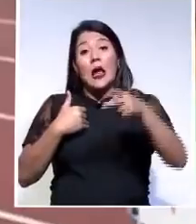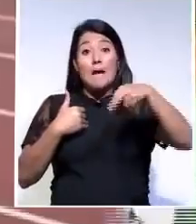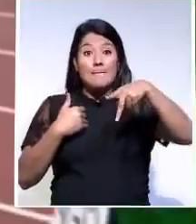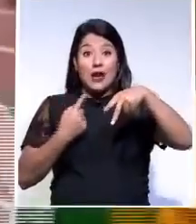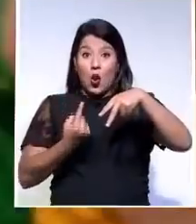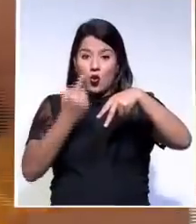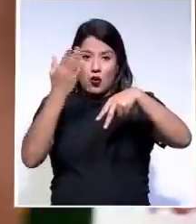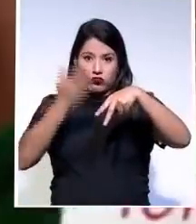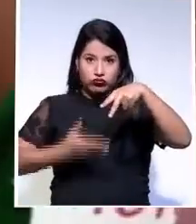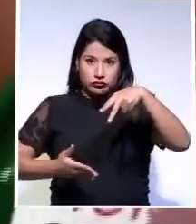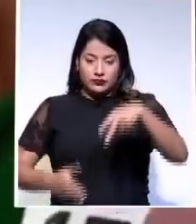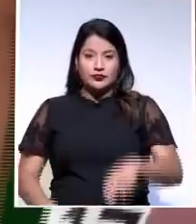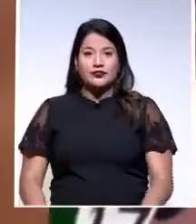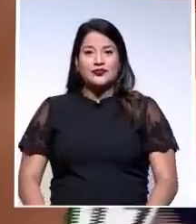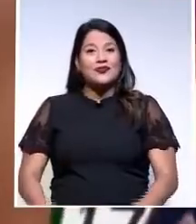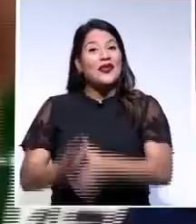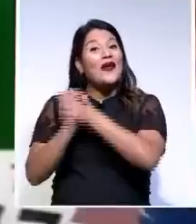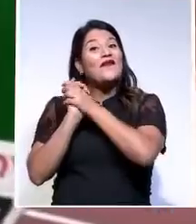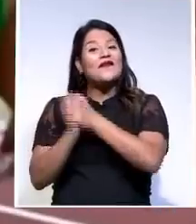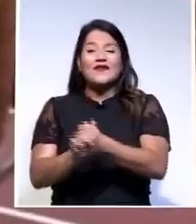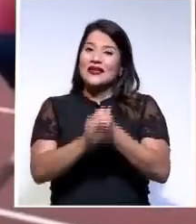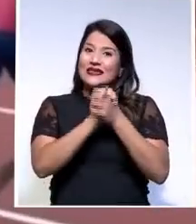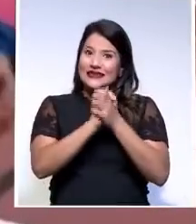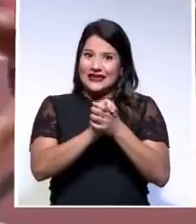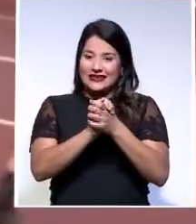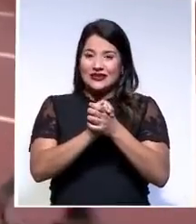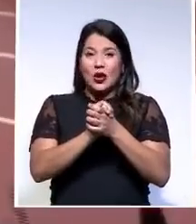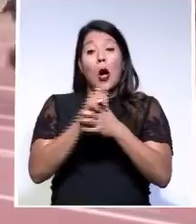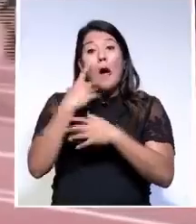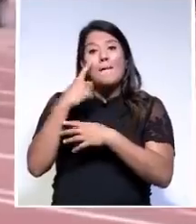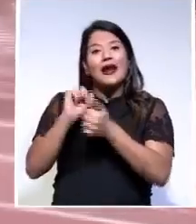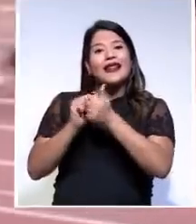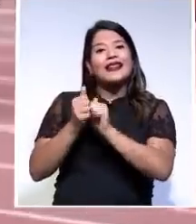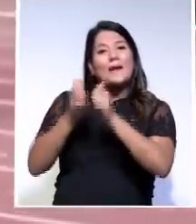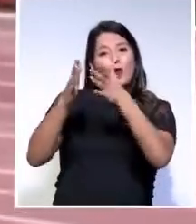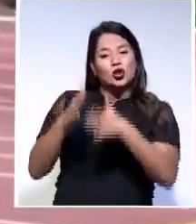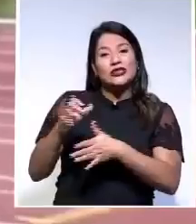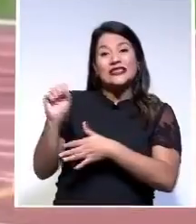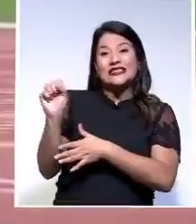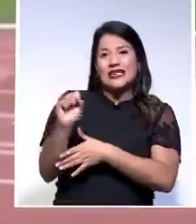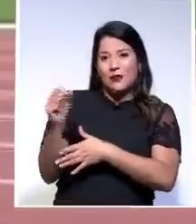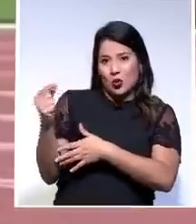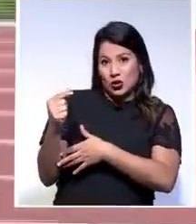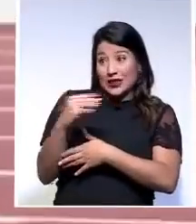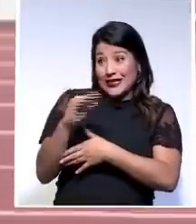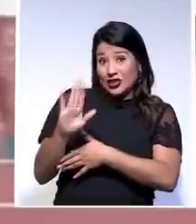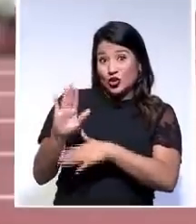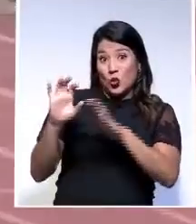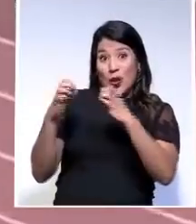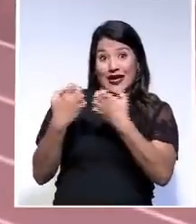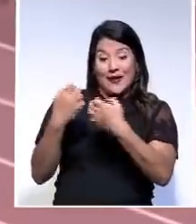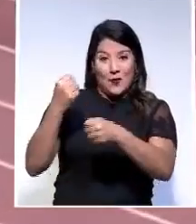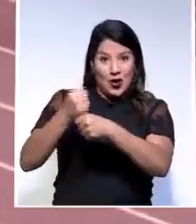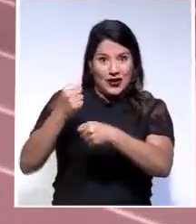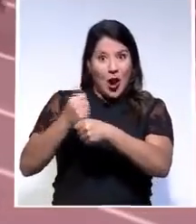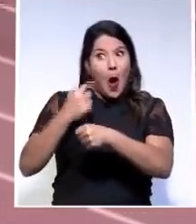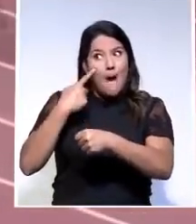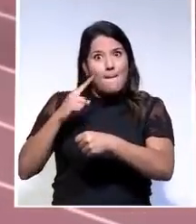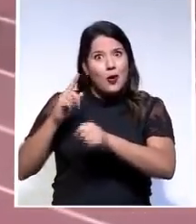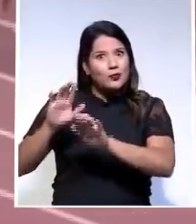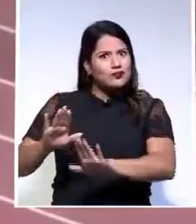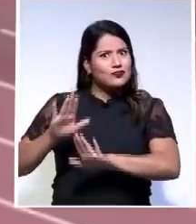una de sus piernas. Felicitaciones al paratleta Sherman Wittig y a su equipo por este